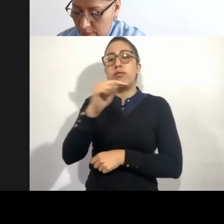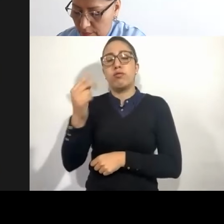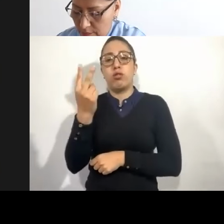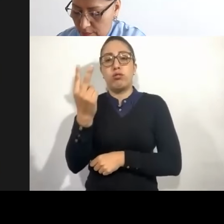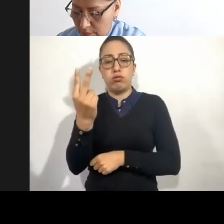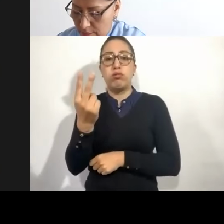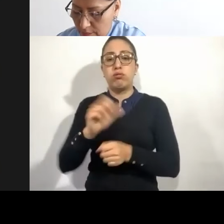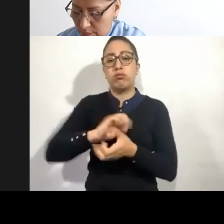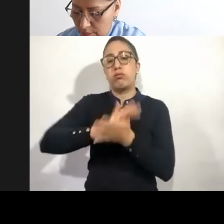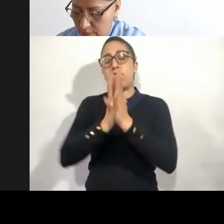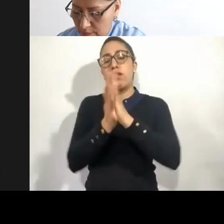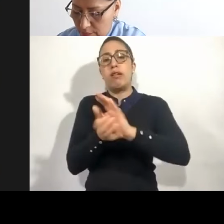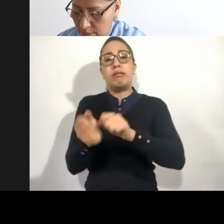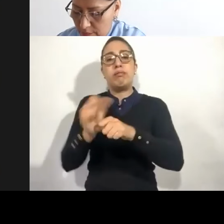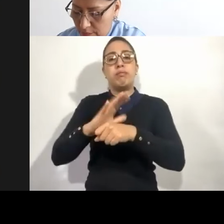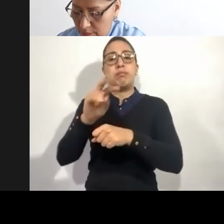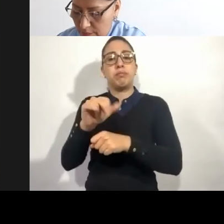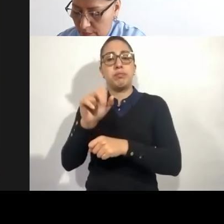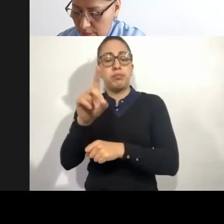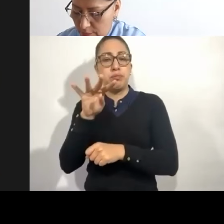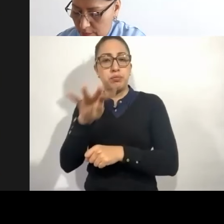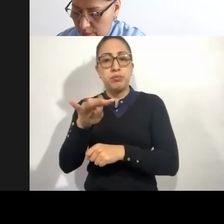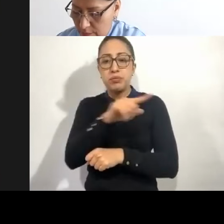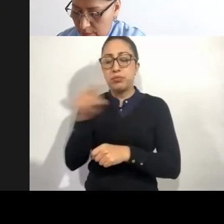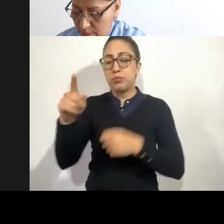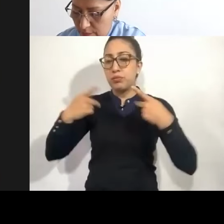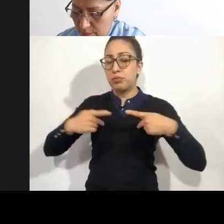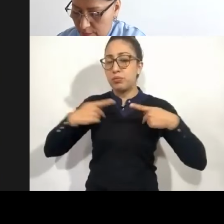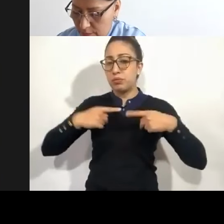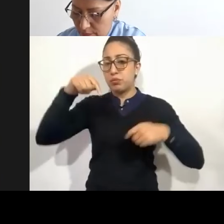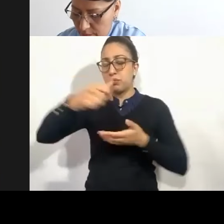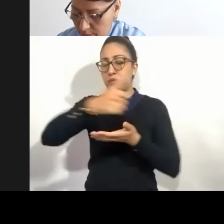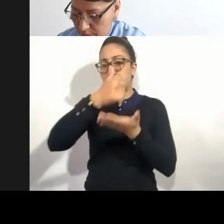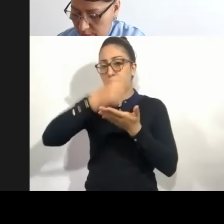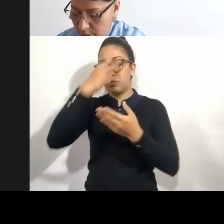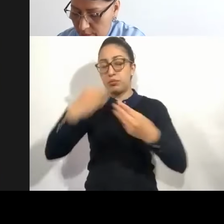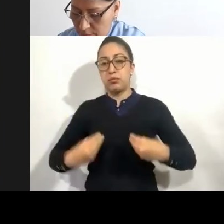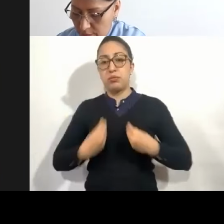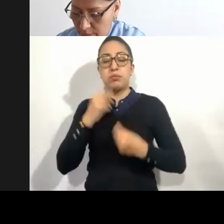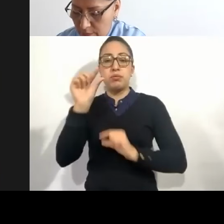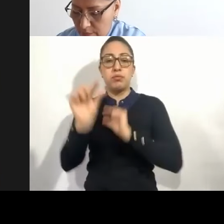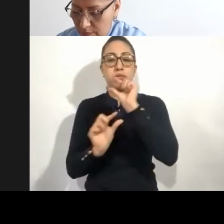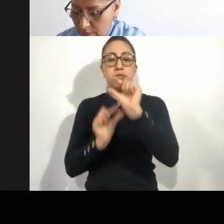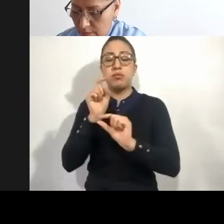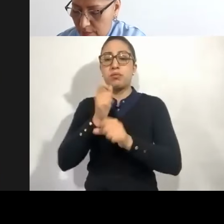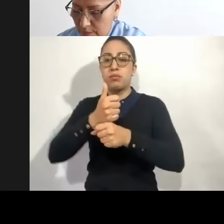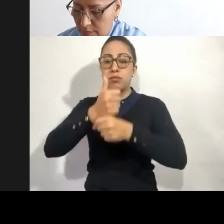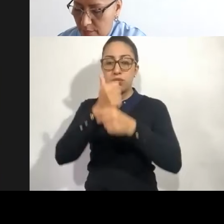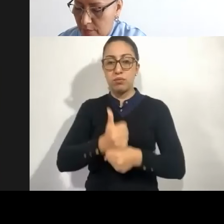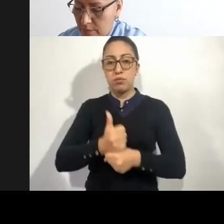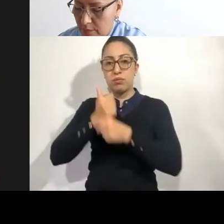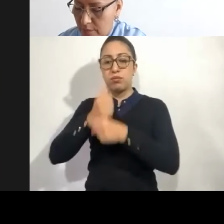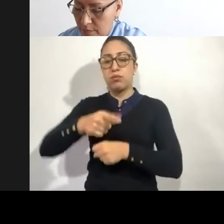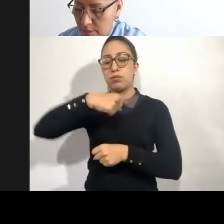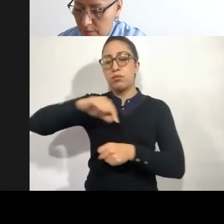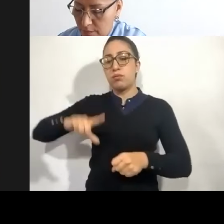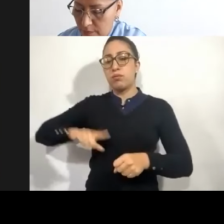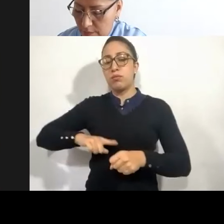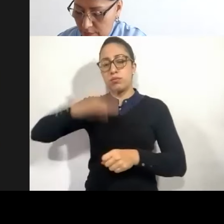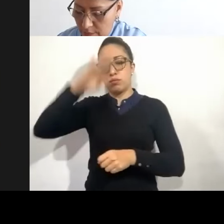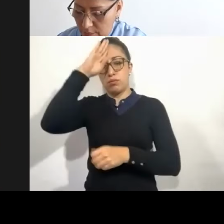de los derechos humanos de los capitalinos y capitalinas, por lo cual se ha decidido no incrementar la